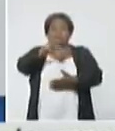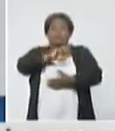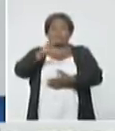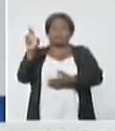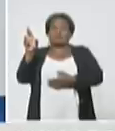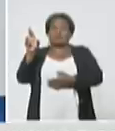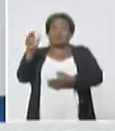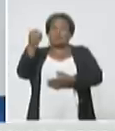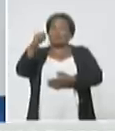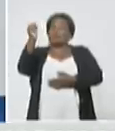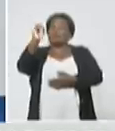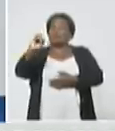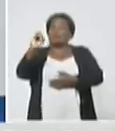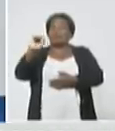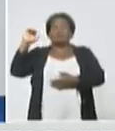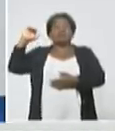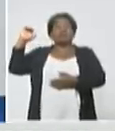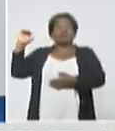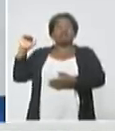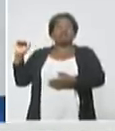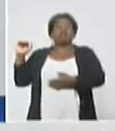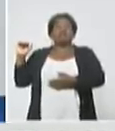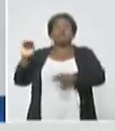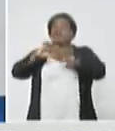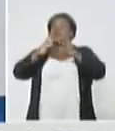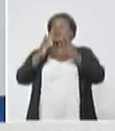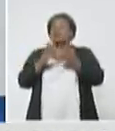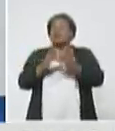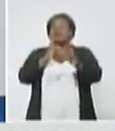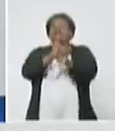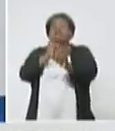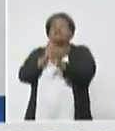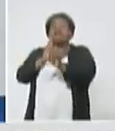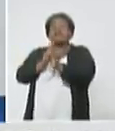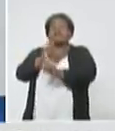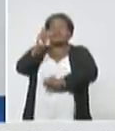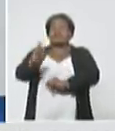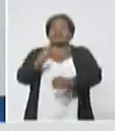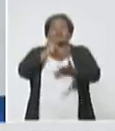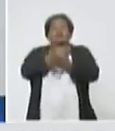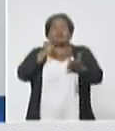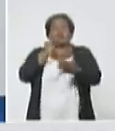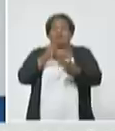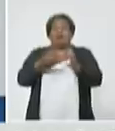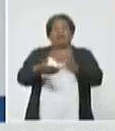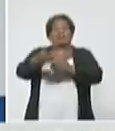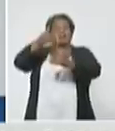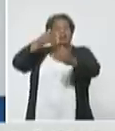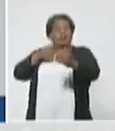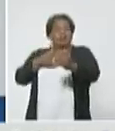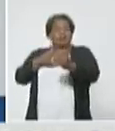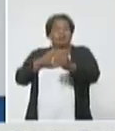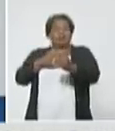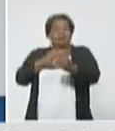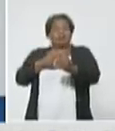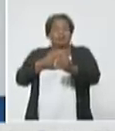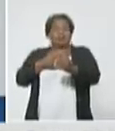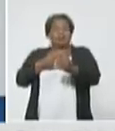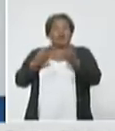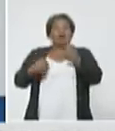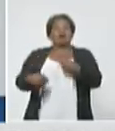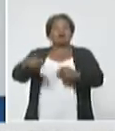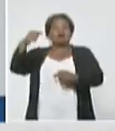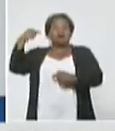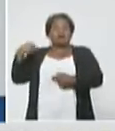de octubre, todos contactos de casos confirmados ya previamente, y en el día de ayer